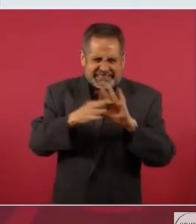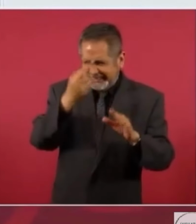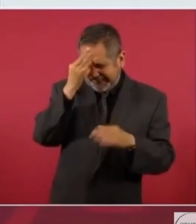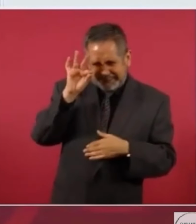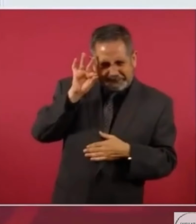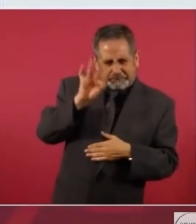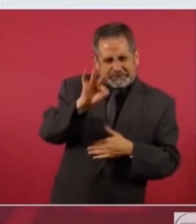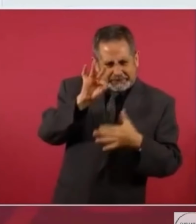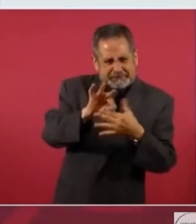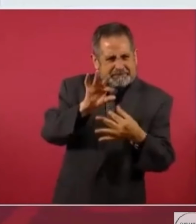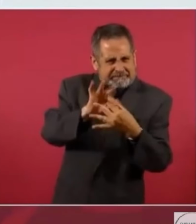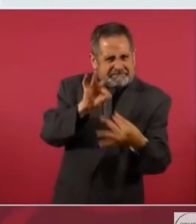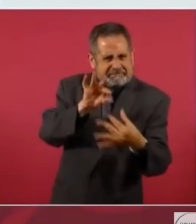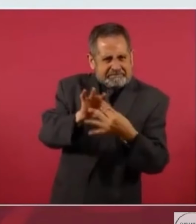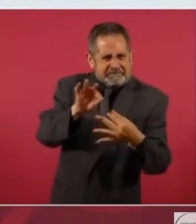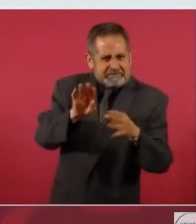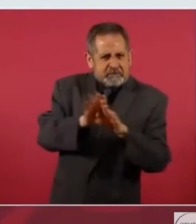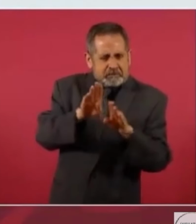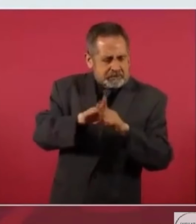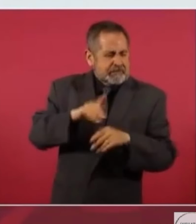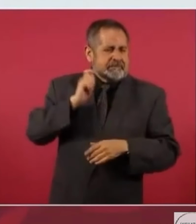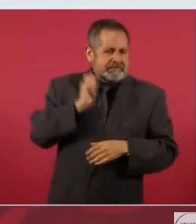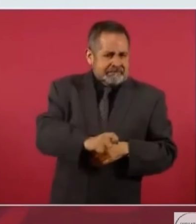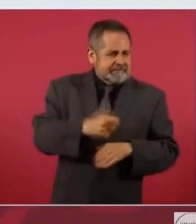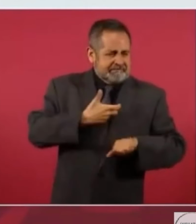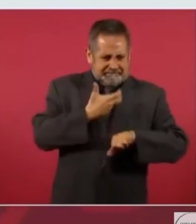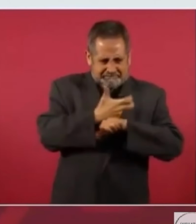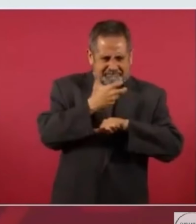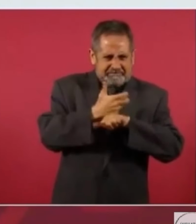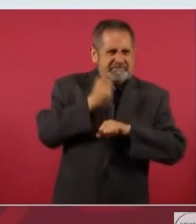el modo de vida americano.